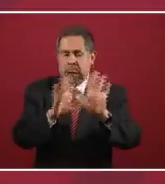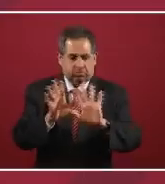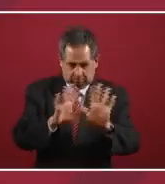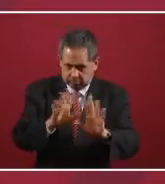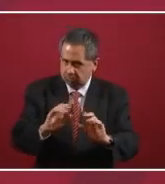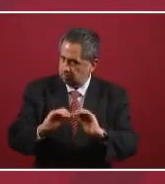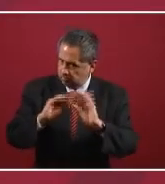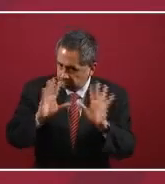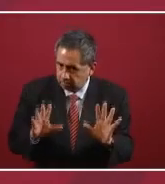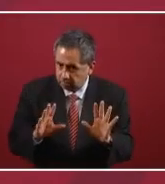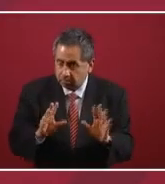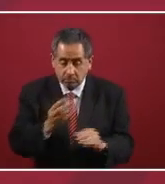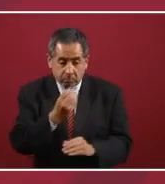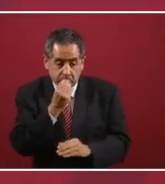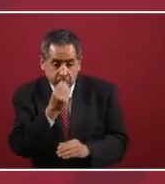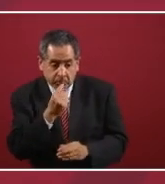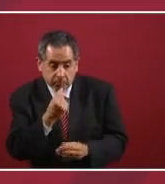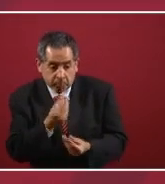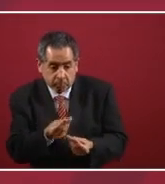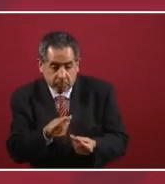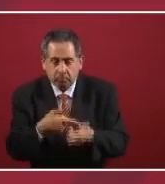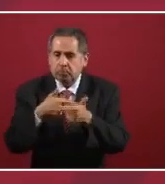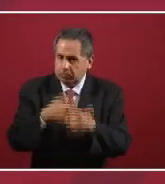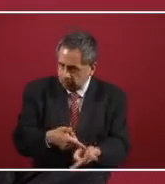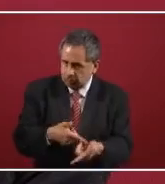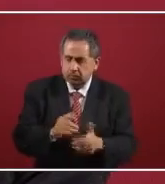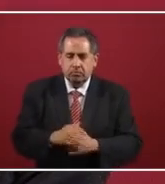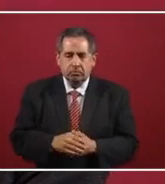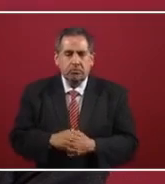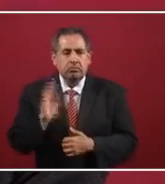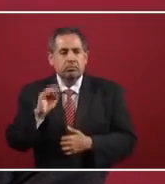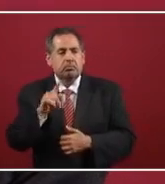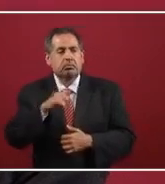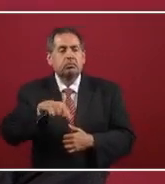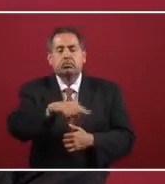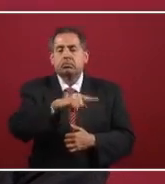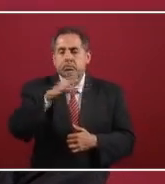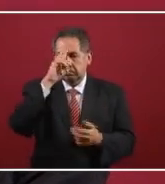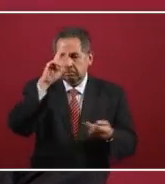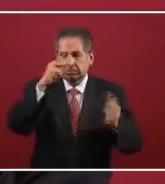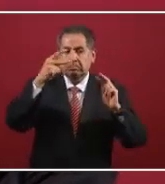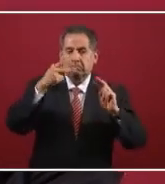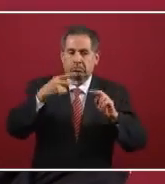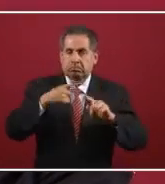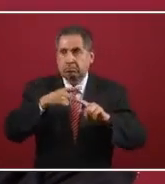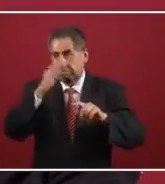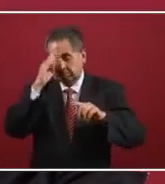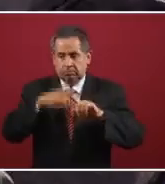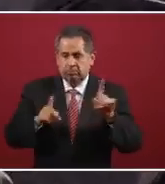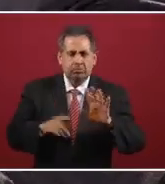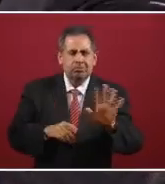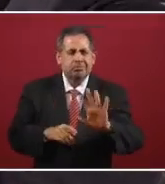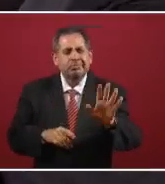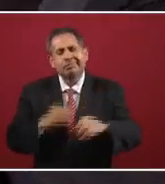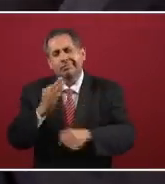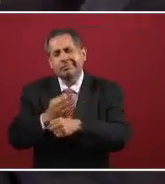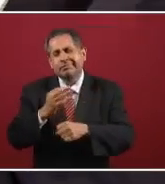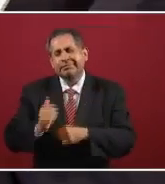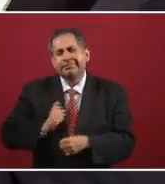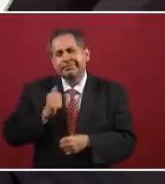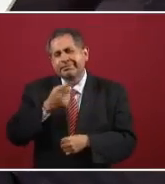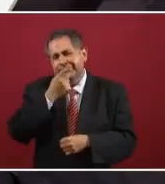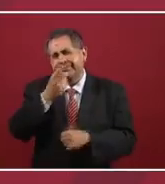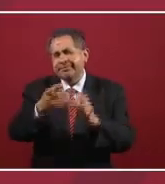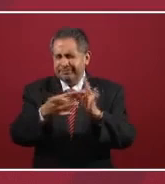pues se puede pensar de manera distinta. Aprovecho también